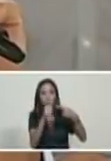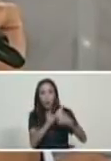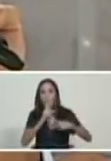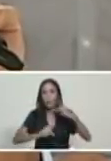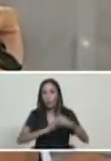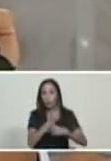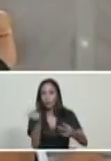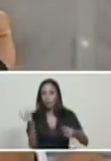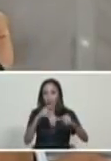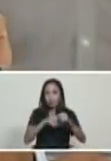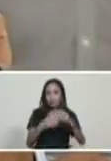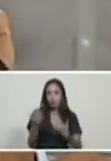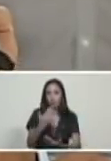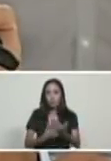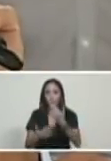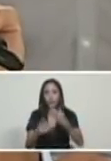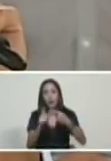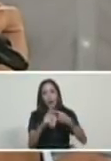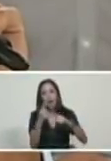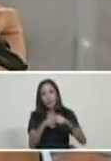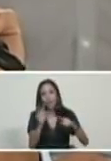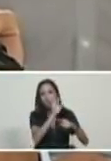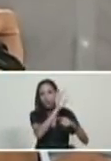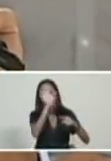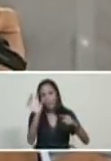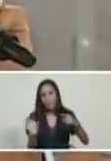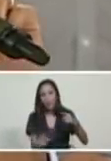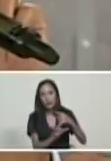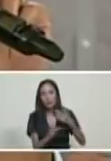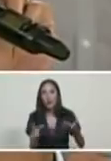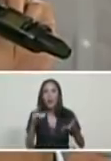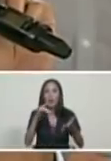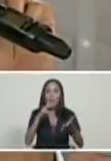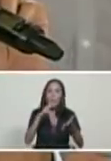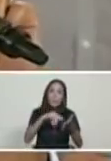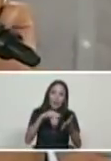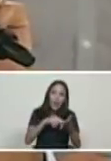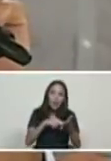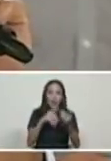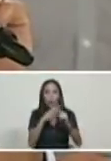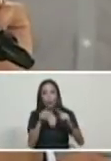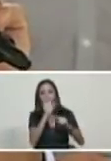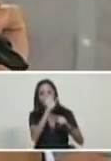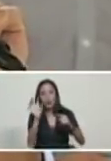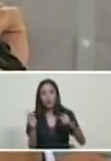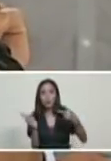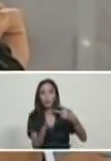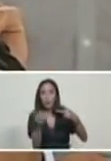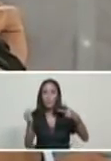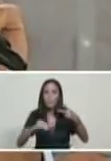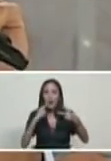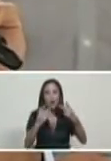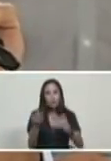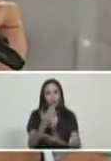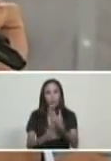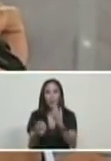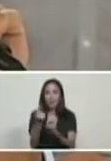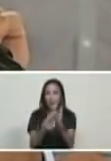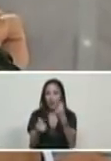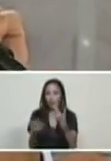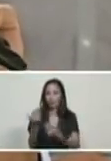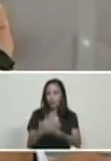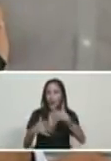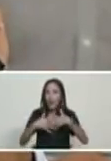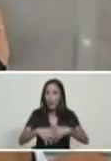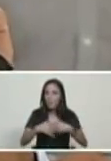de hermanamiento entre la gobernación de Miranda y estos estados. Dos, buscar inversiones de las empresas y